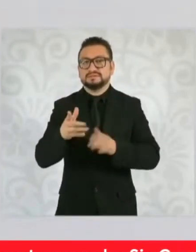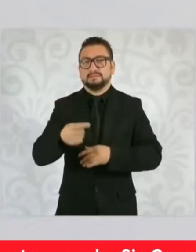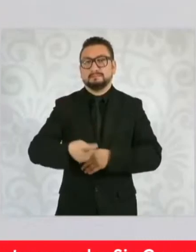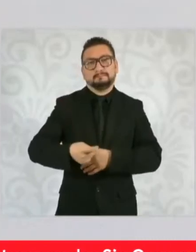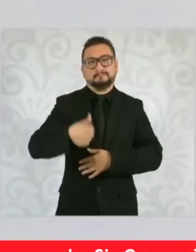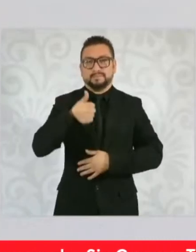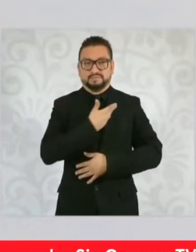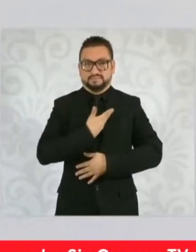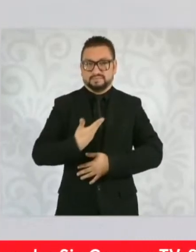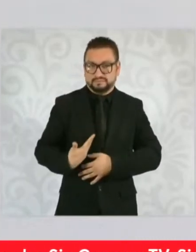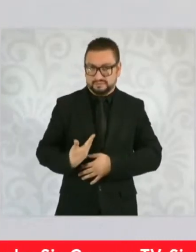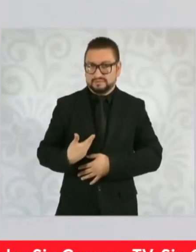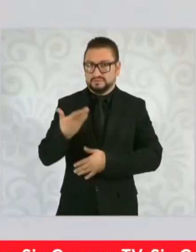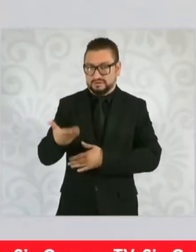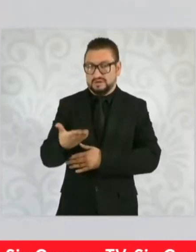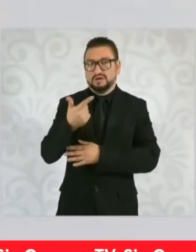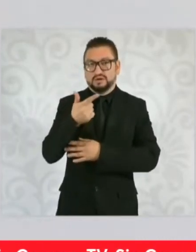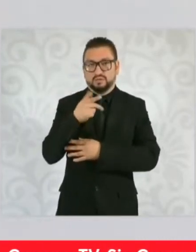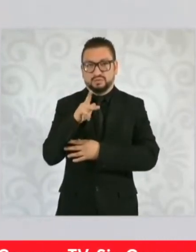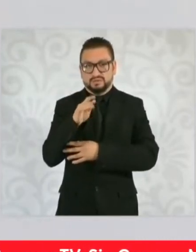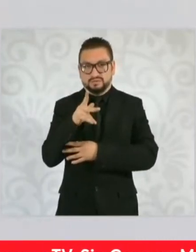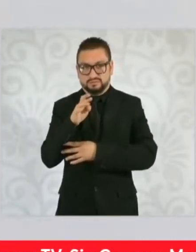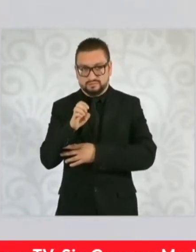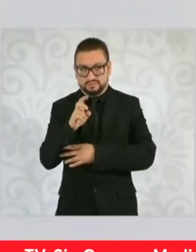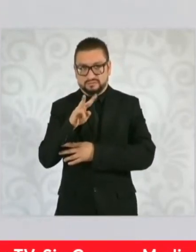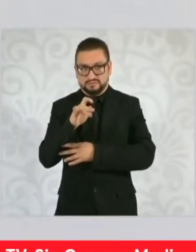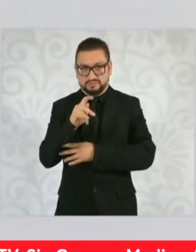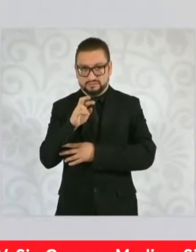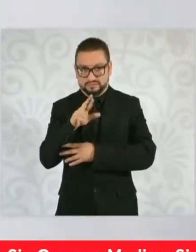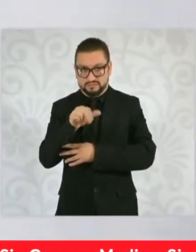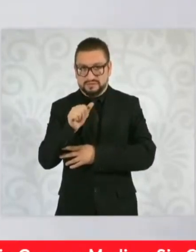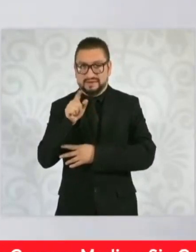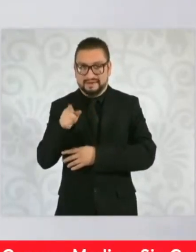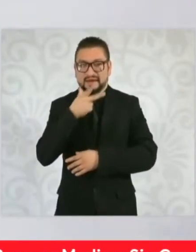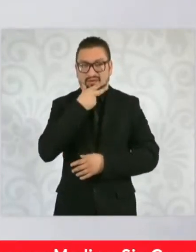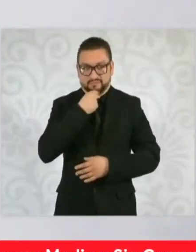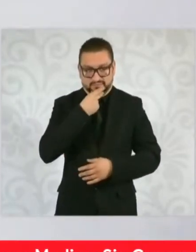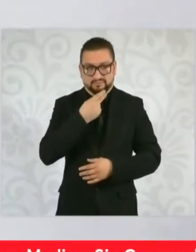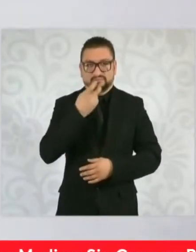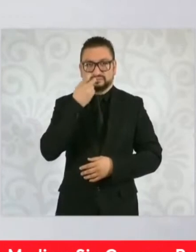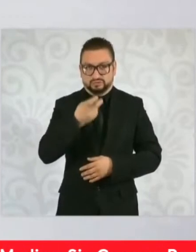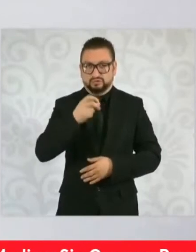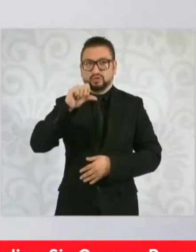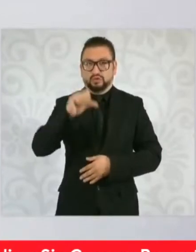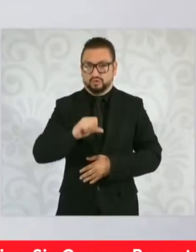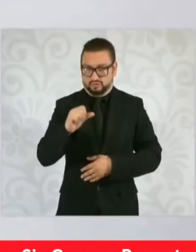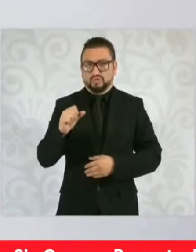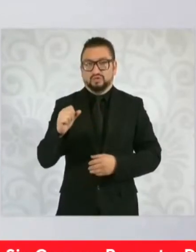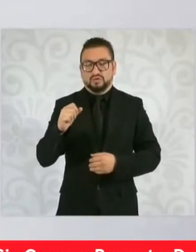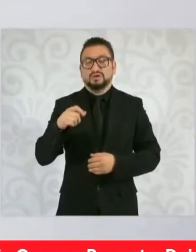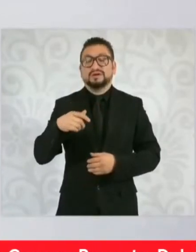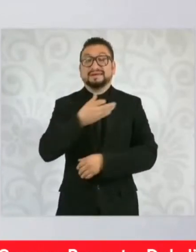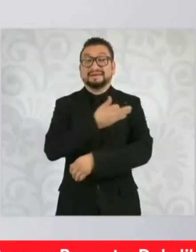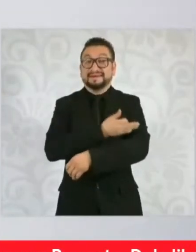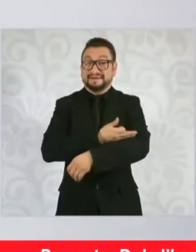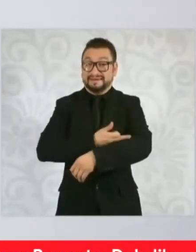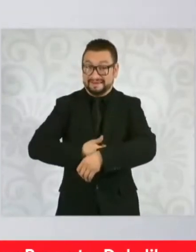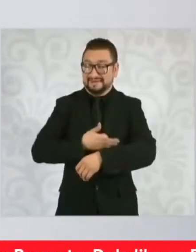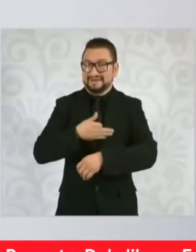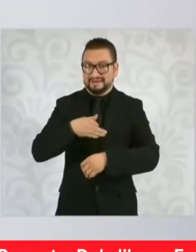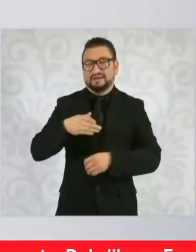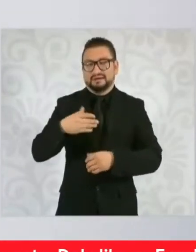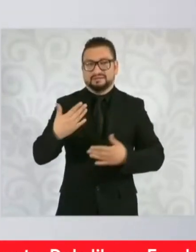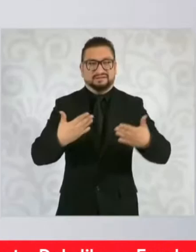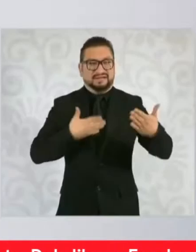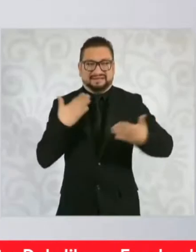primer presidente de México Guadalupe Victoria. Por eso el día de hoy en la tarde vamos a tener una celebración.